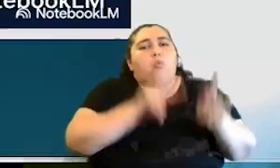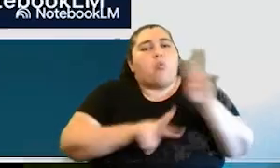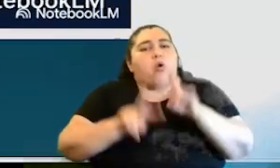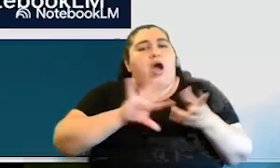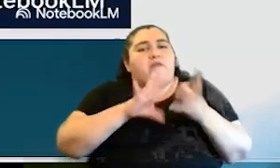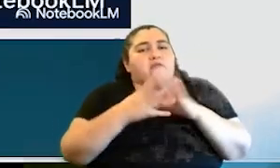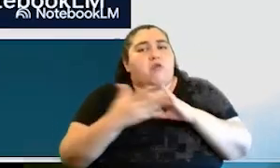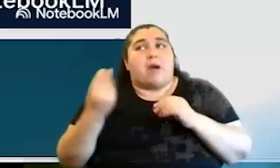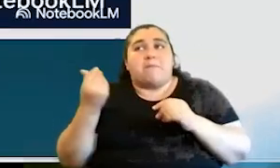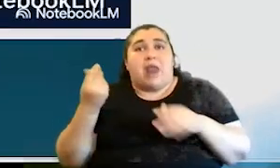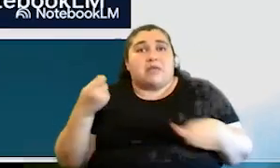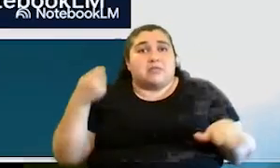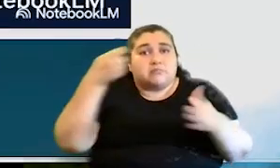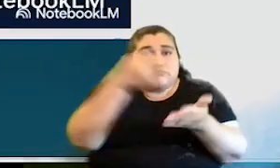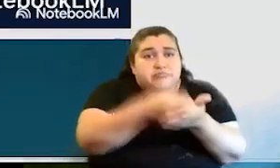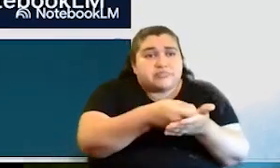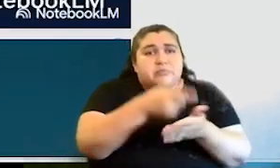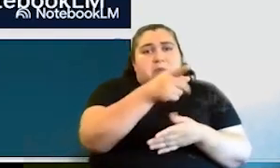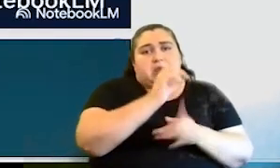la utilicen.